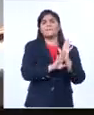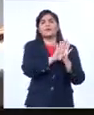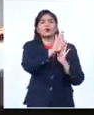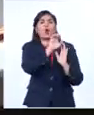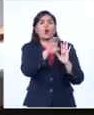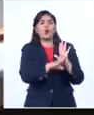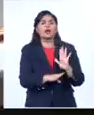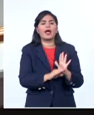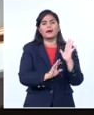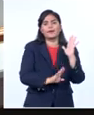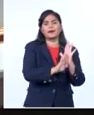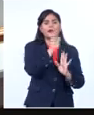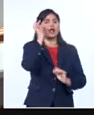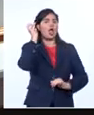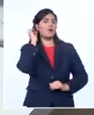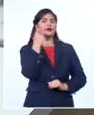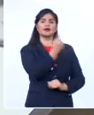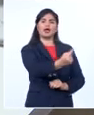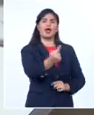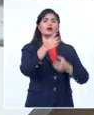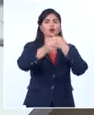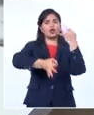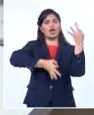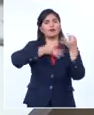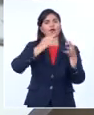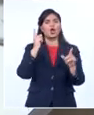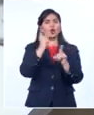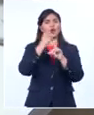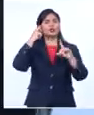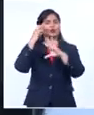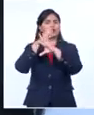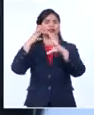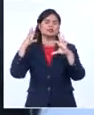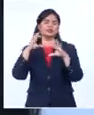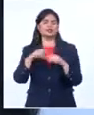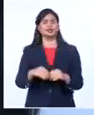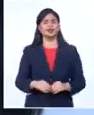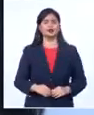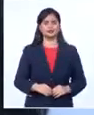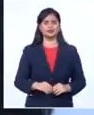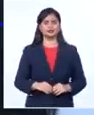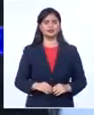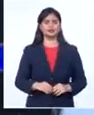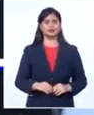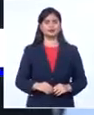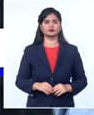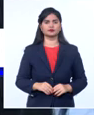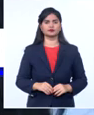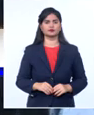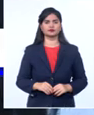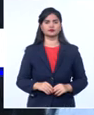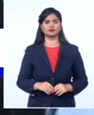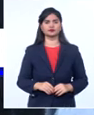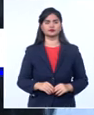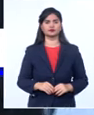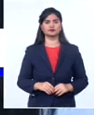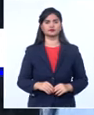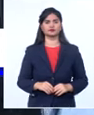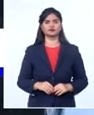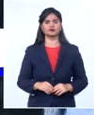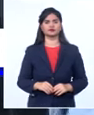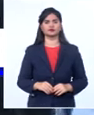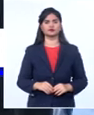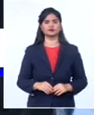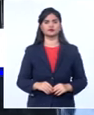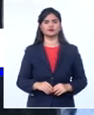se pronunciaron los participantes al encuentro de ciencias penales. Nuestro evento marca una pauta en el sentido de que